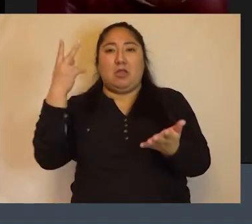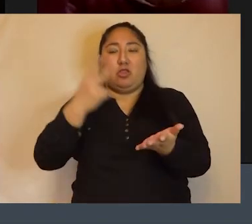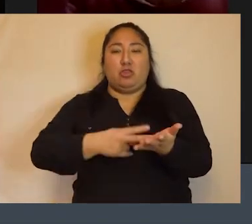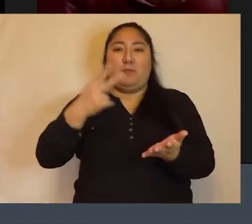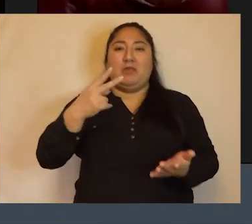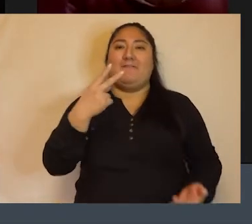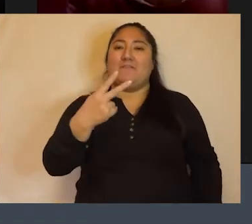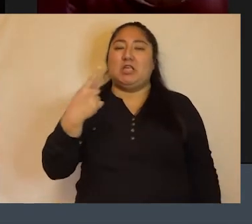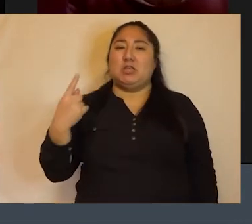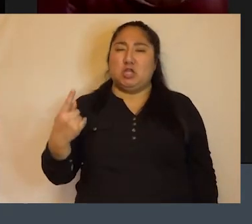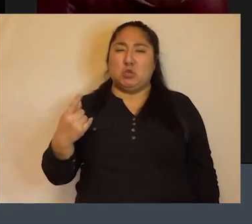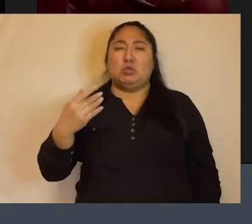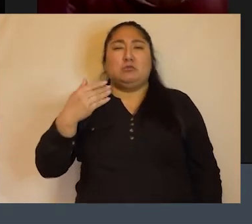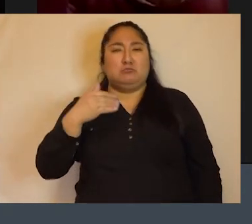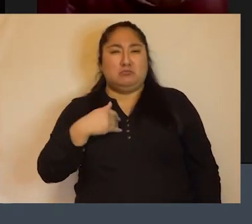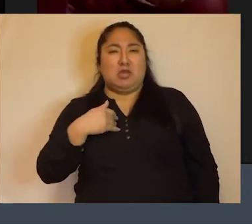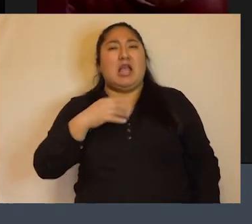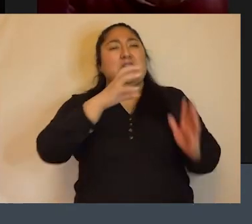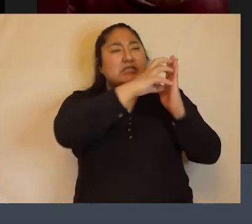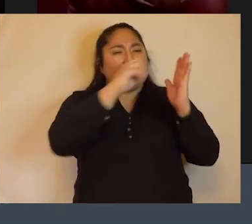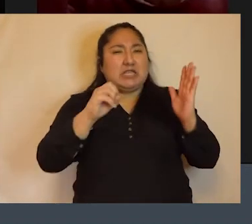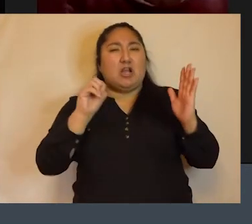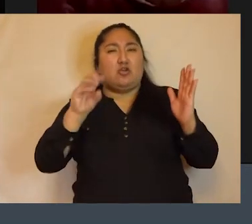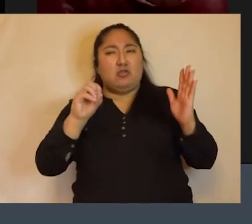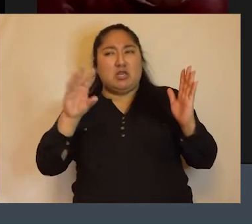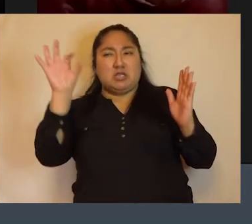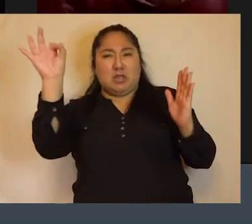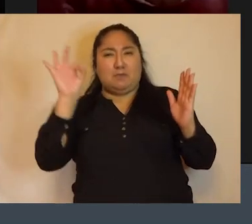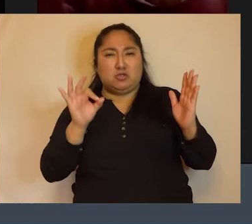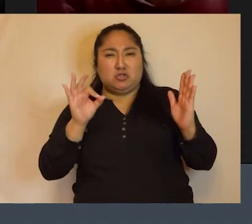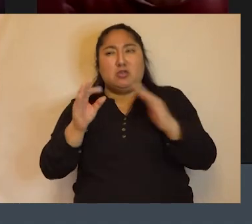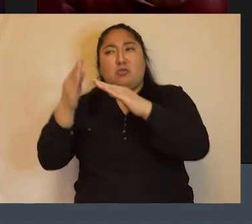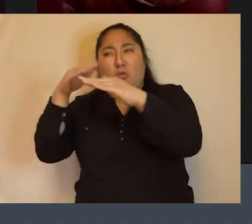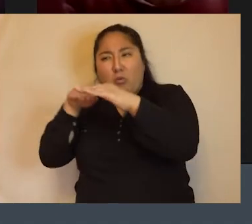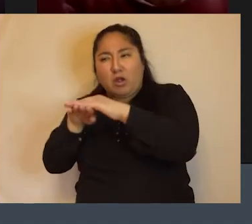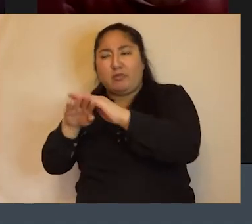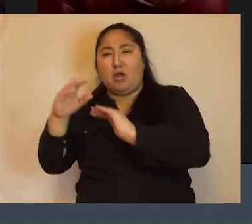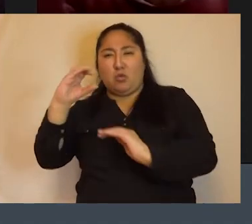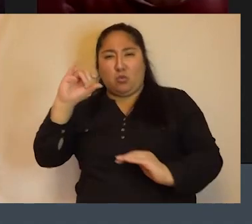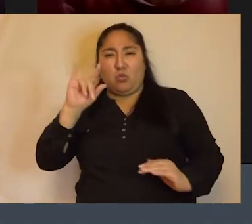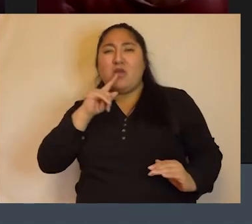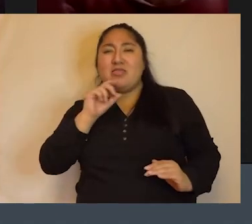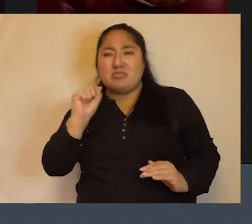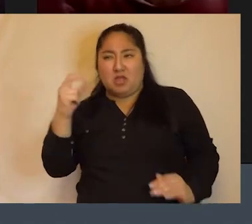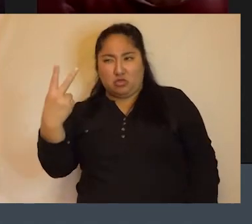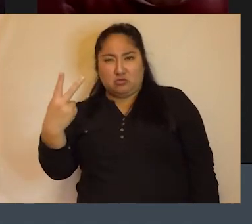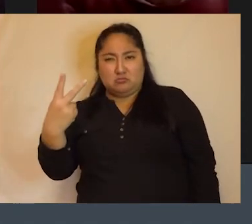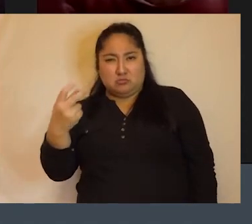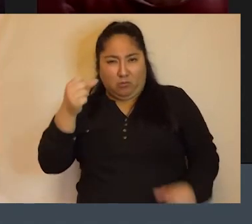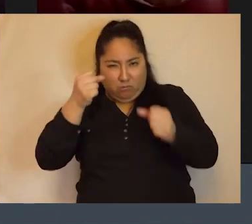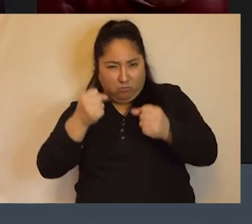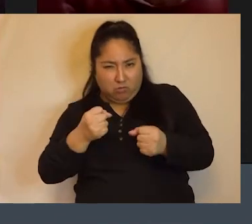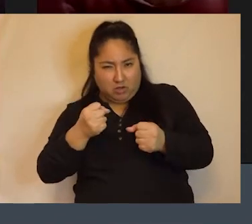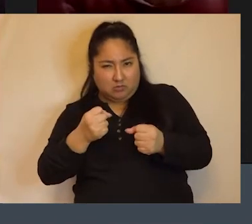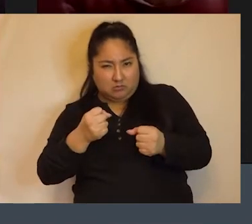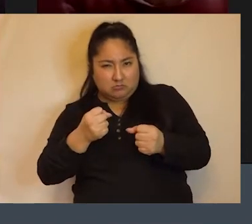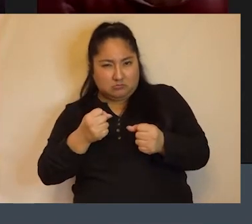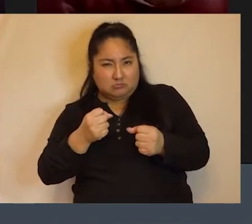el 2021, dice Iris. ¿Me conviene sacar el 10% y depositarlo en la cuenta 2?